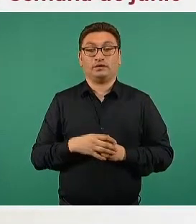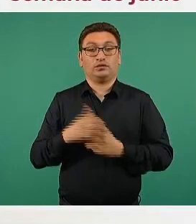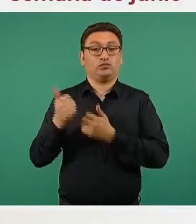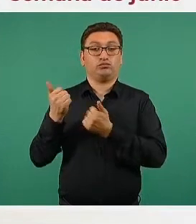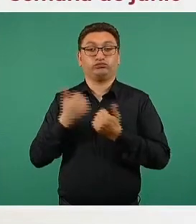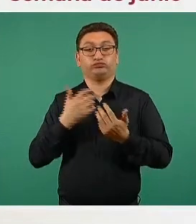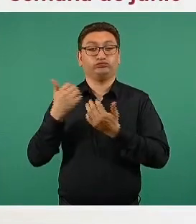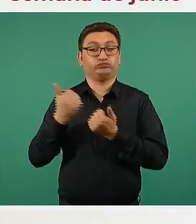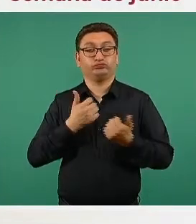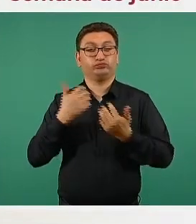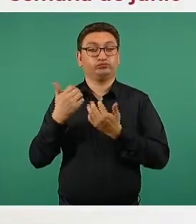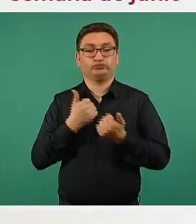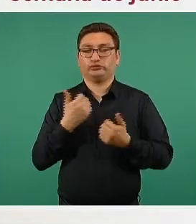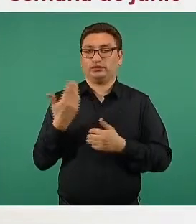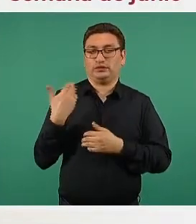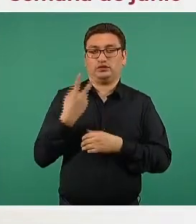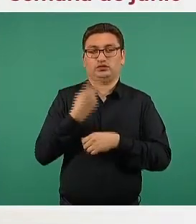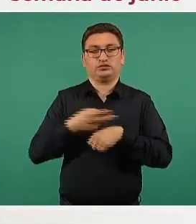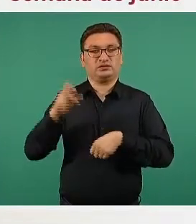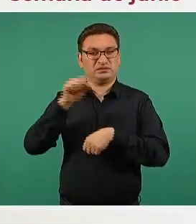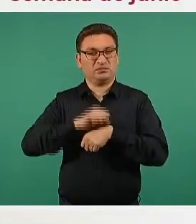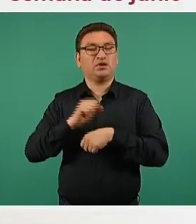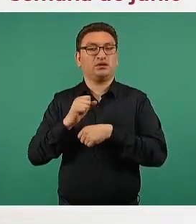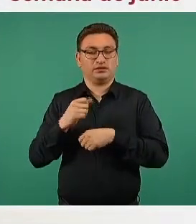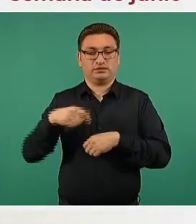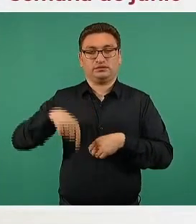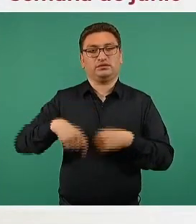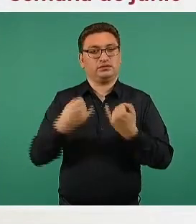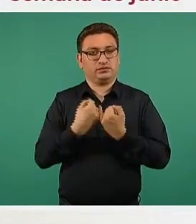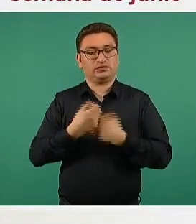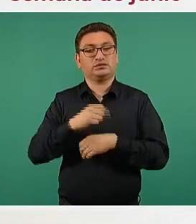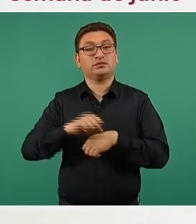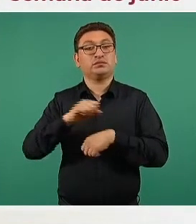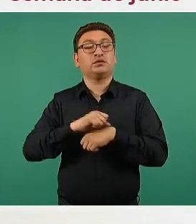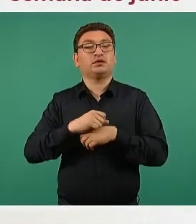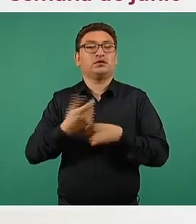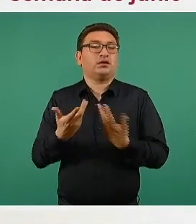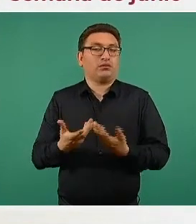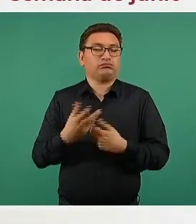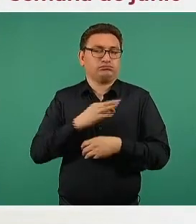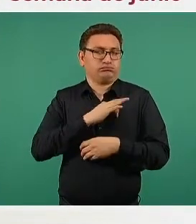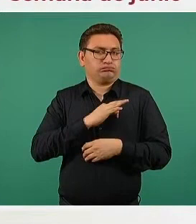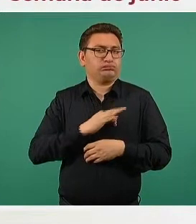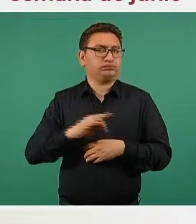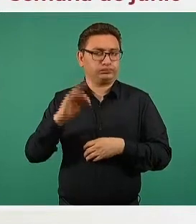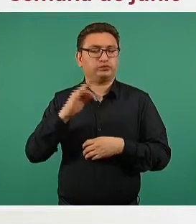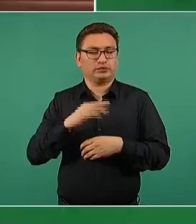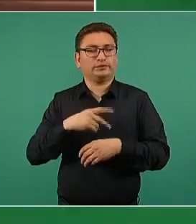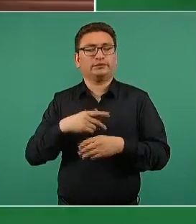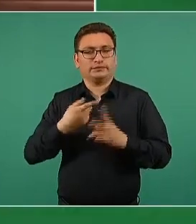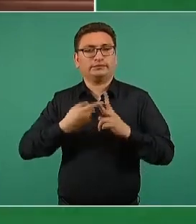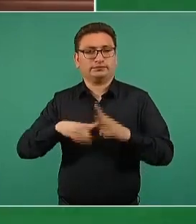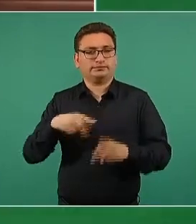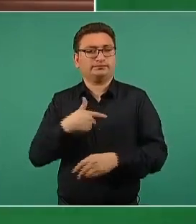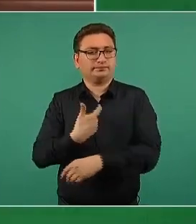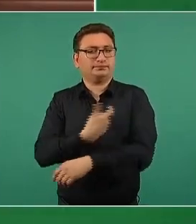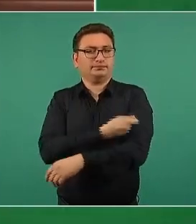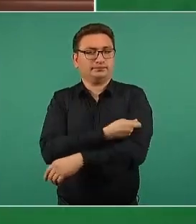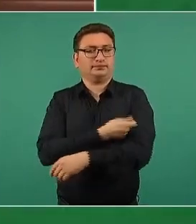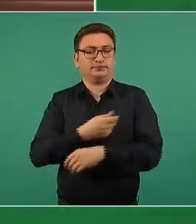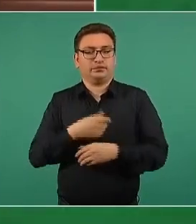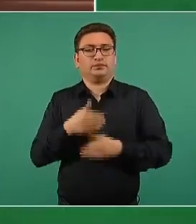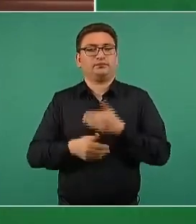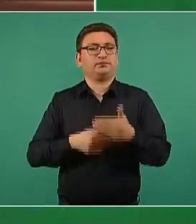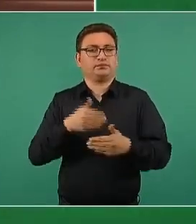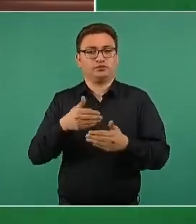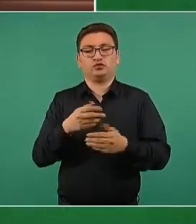que tuvimos desde hace 2 semanas y la de esta semana, nos permite asegurar que estamos activando en